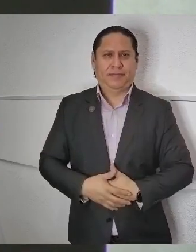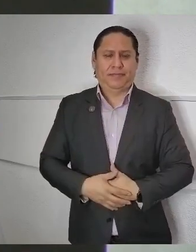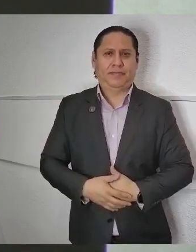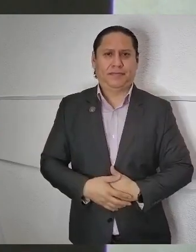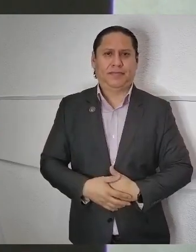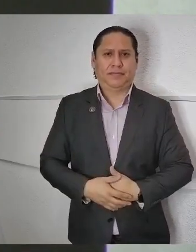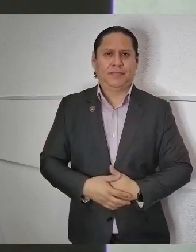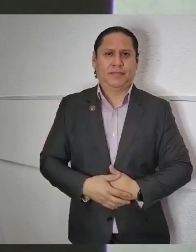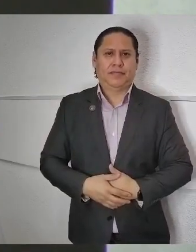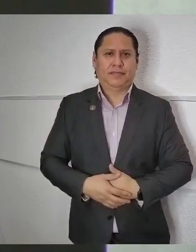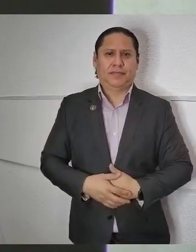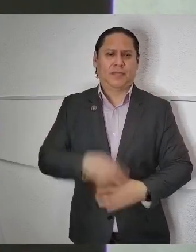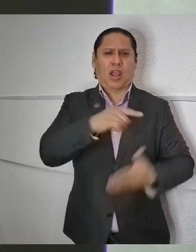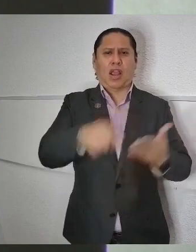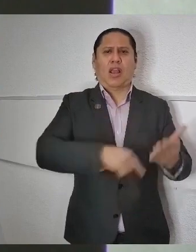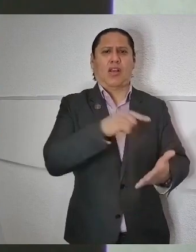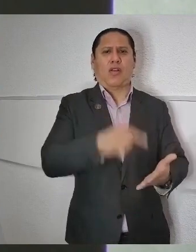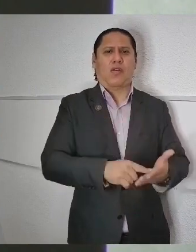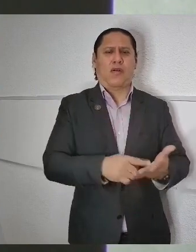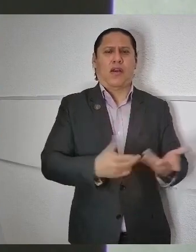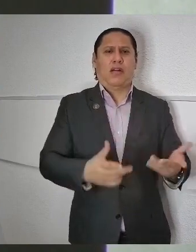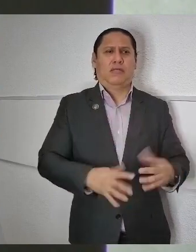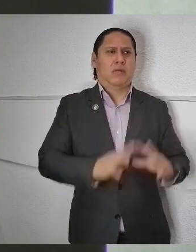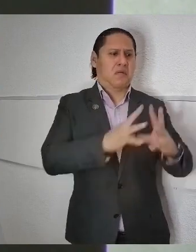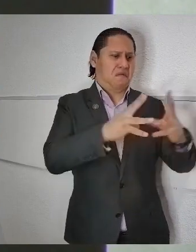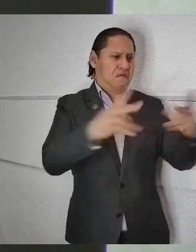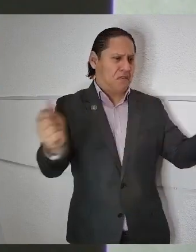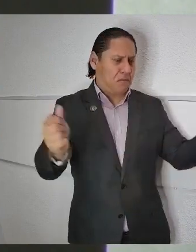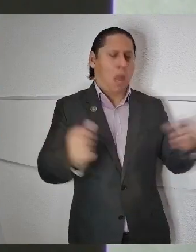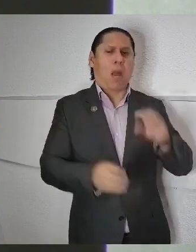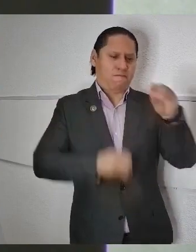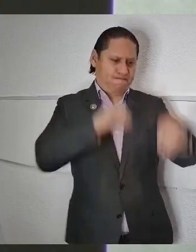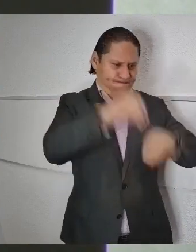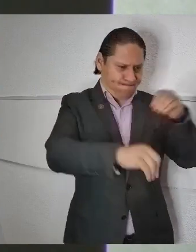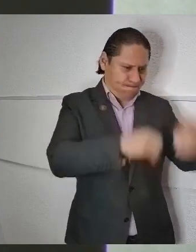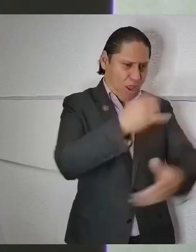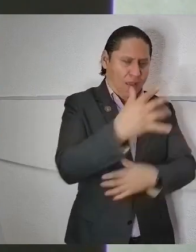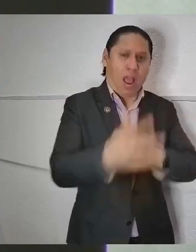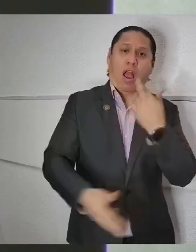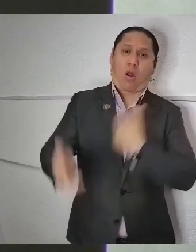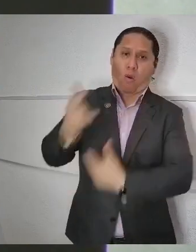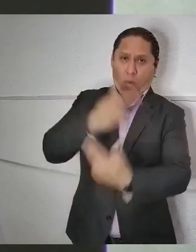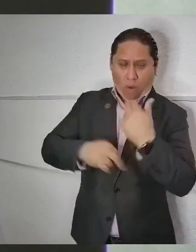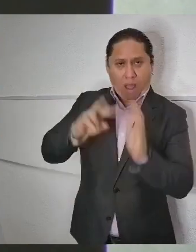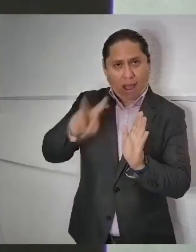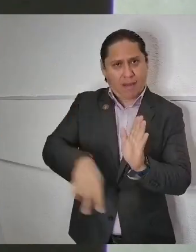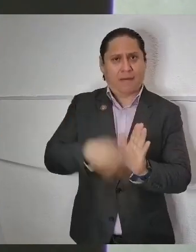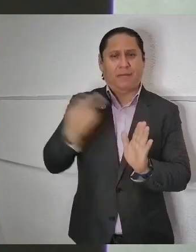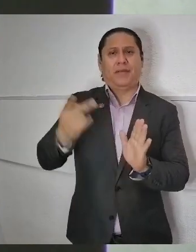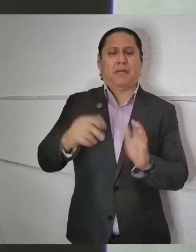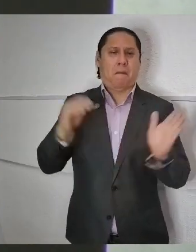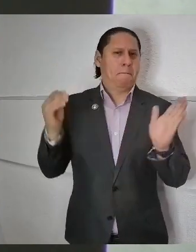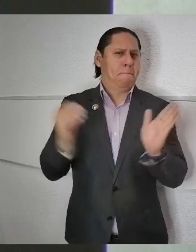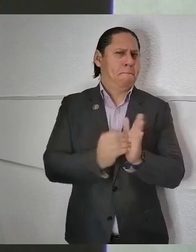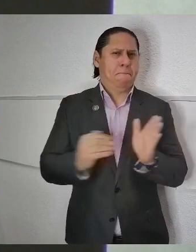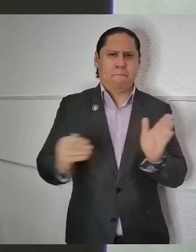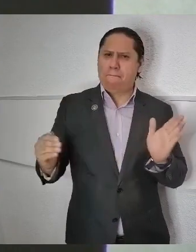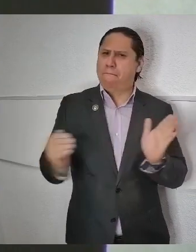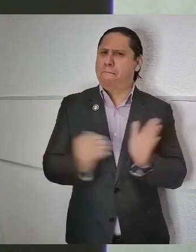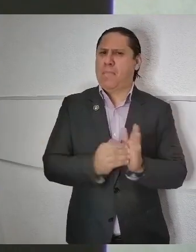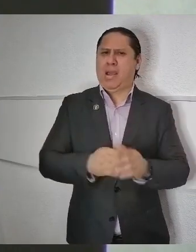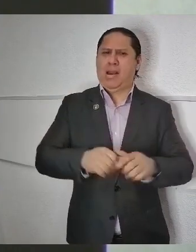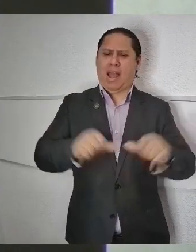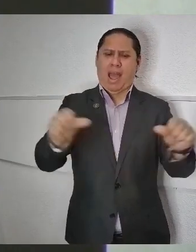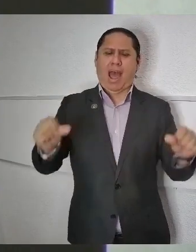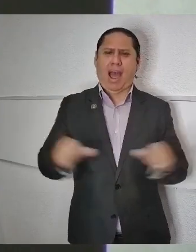árboles en zonas que están hoy en día degradadas, para que podamos recuperar las miles y miles de